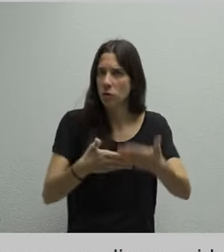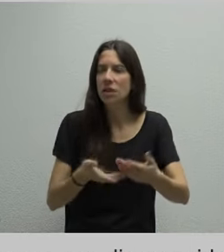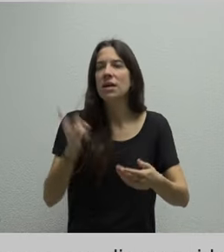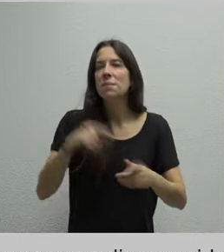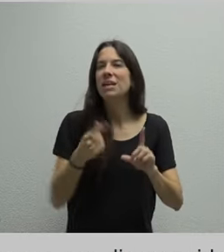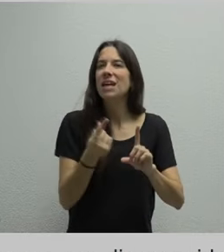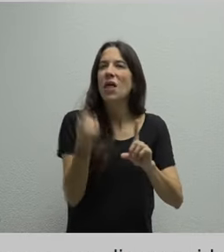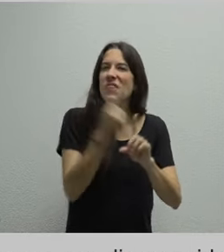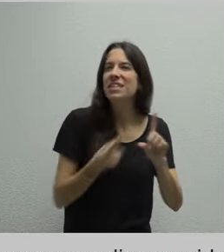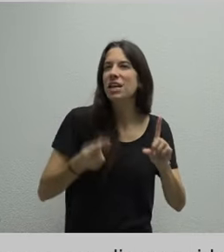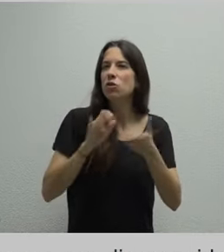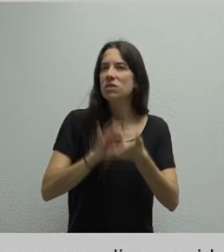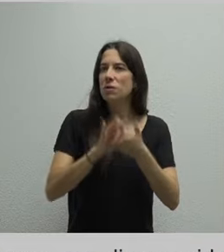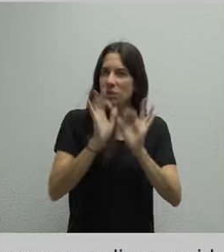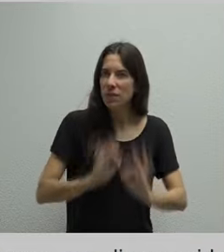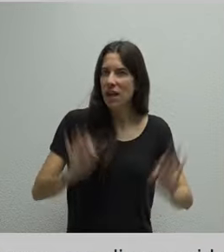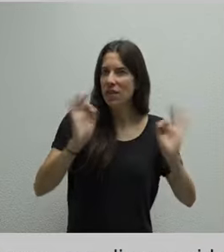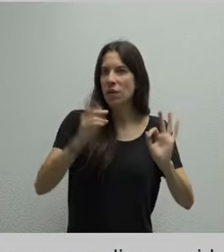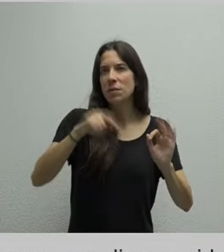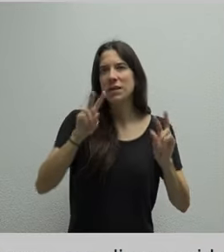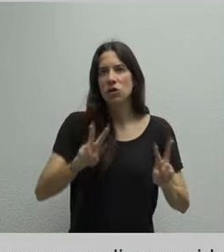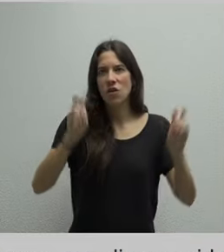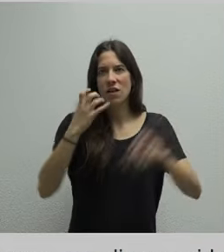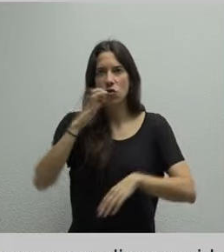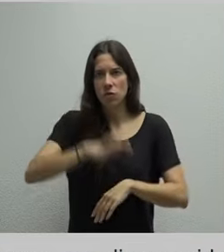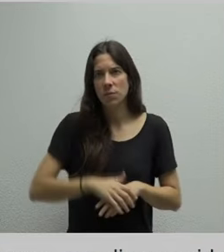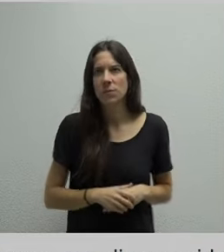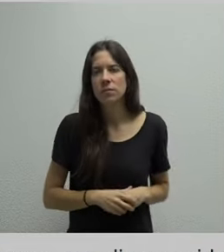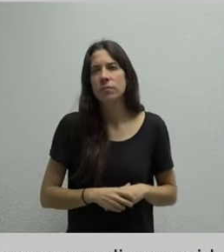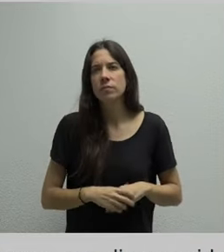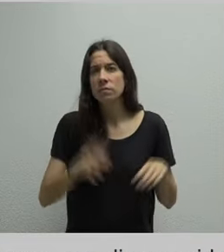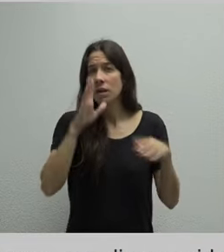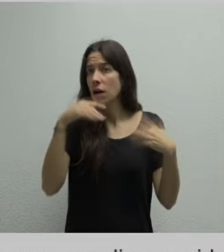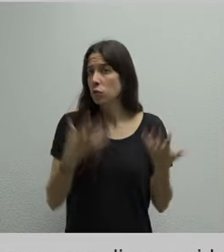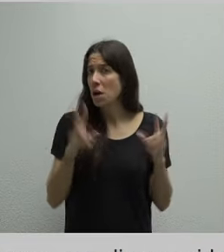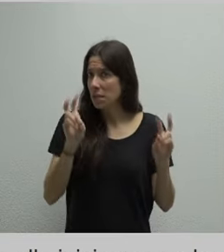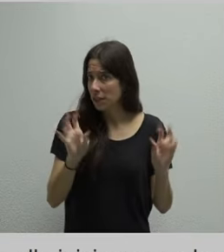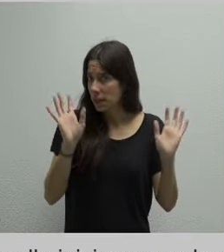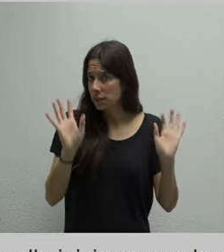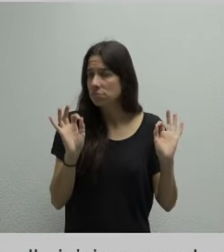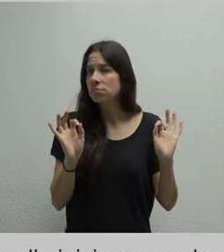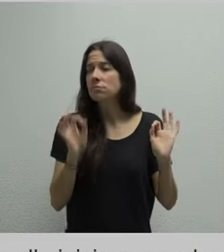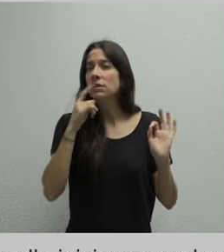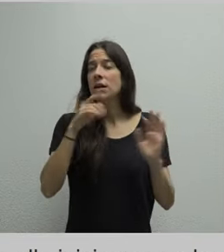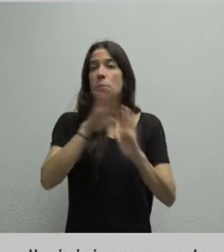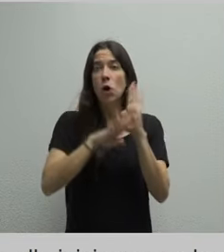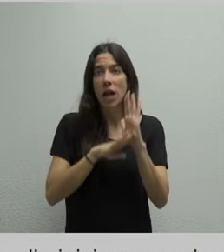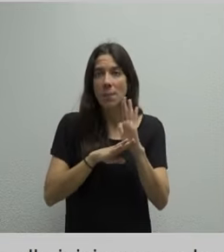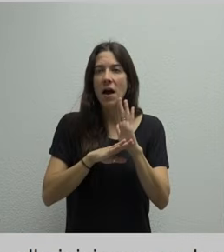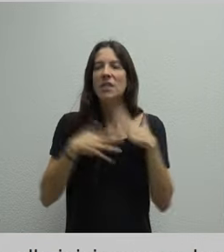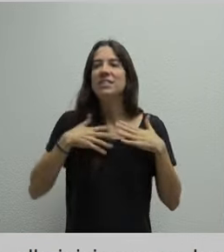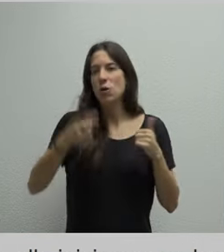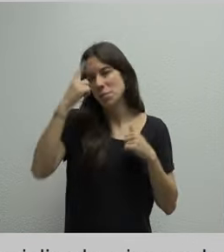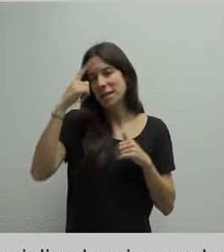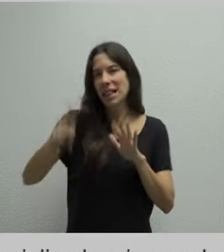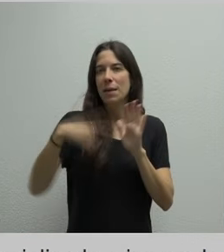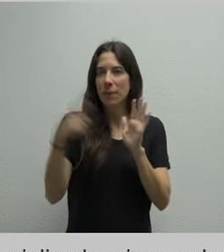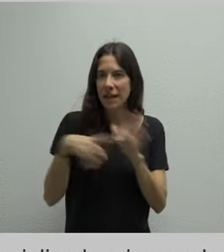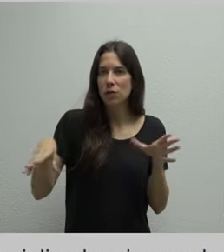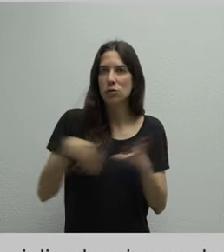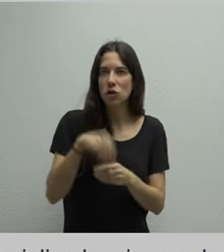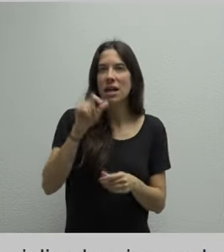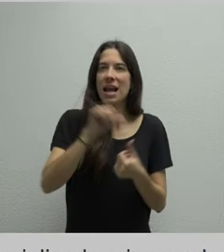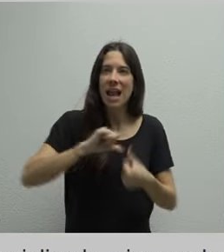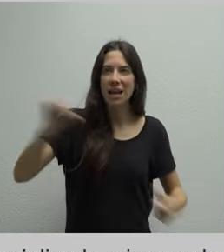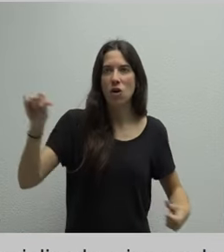servicio especializado e innovador hoy en día el programa de Salud Mental de plena inclusión La Rioja pisam